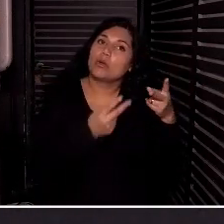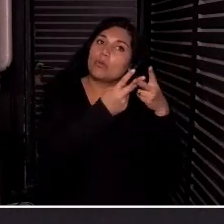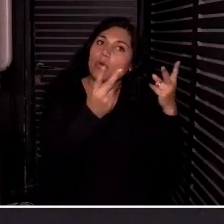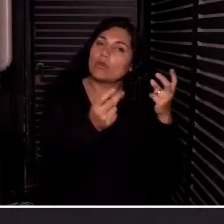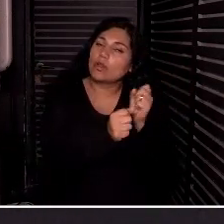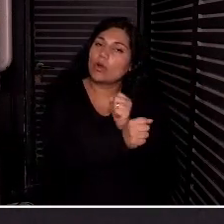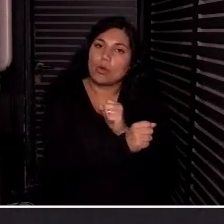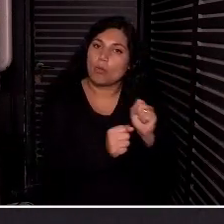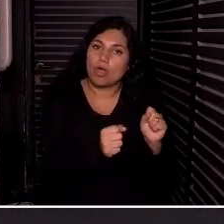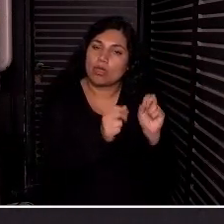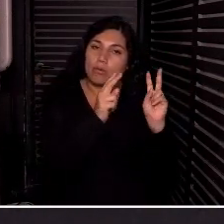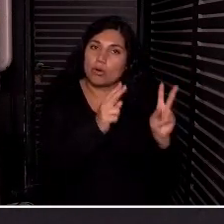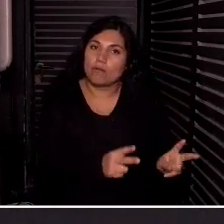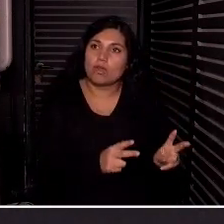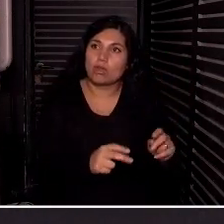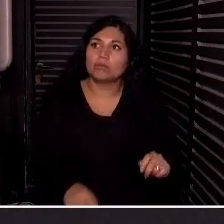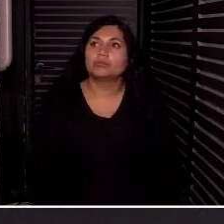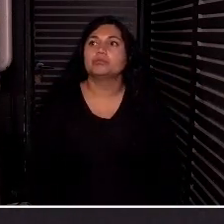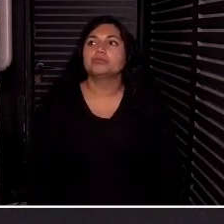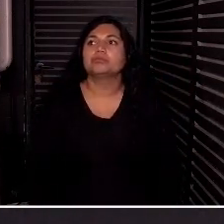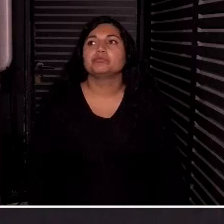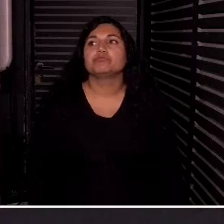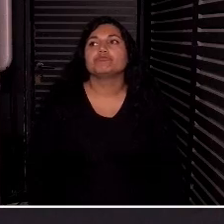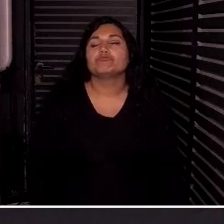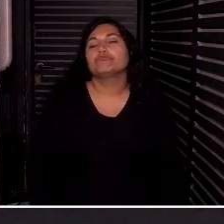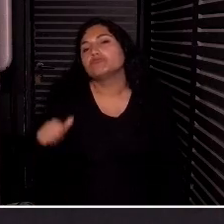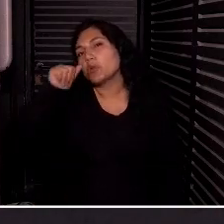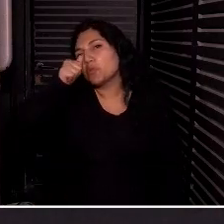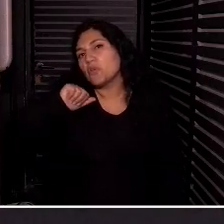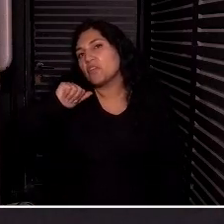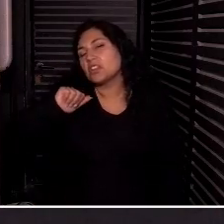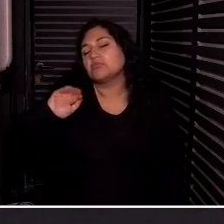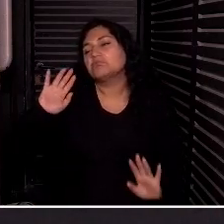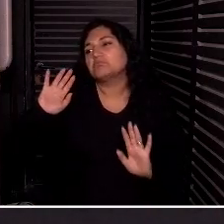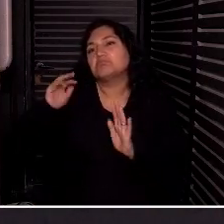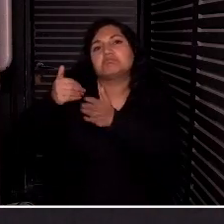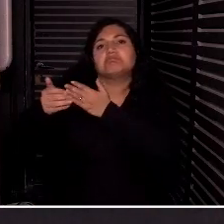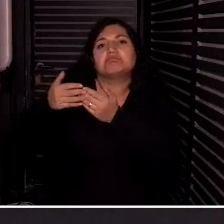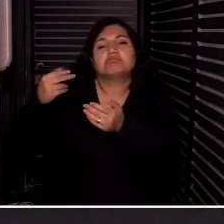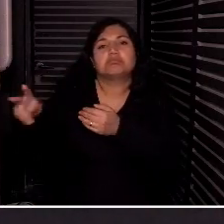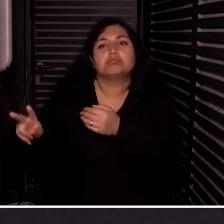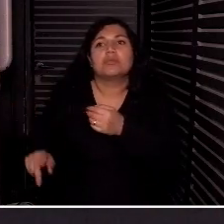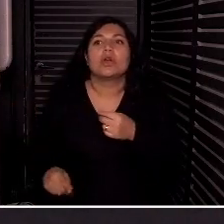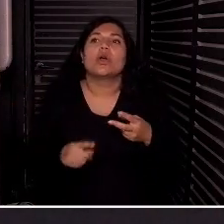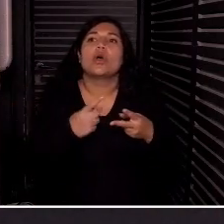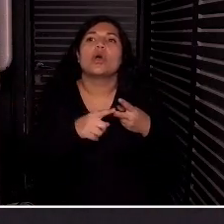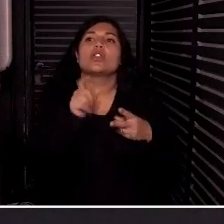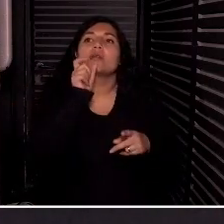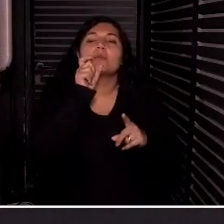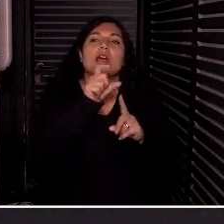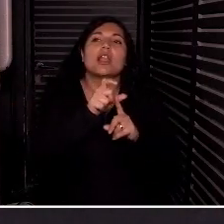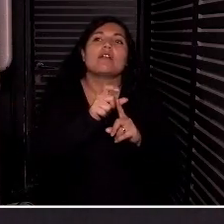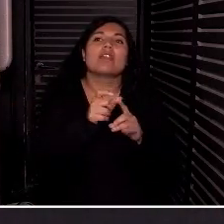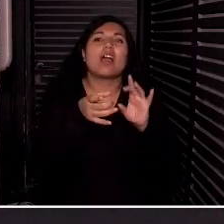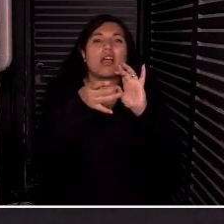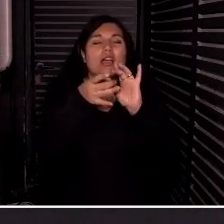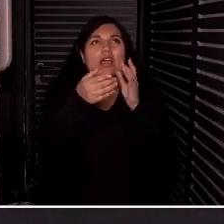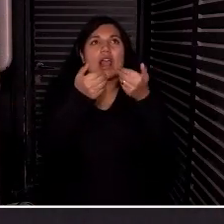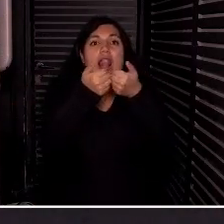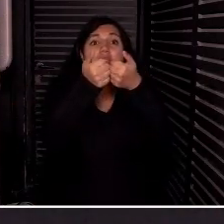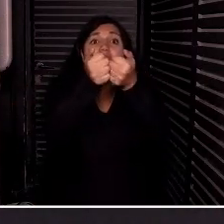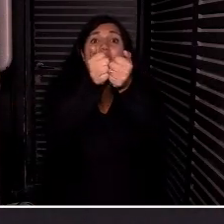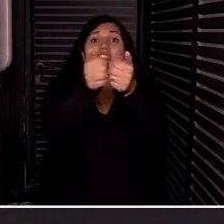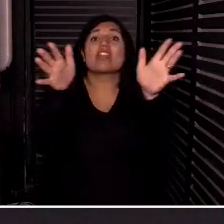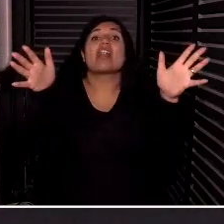público puede votar esas antenas y nadie lo juzga otra palabra banalizada probablemente libertad de